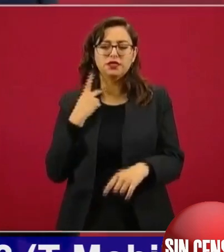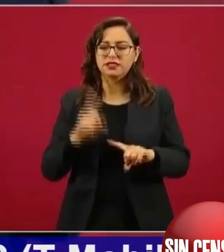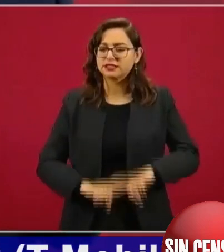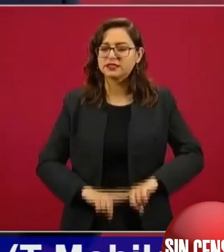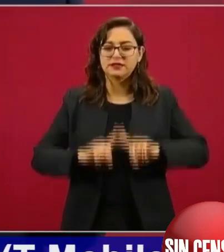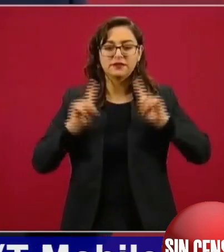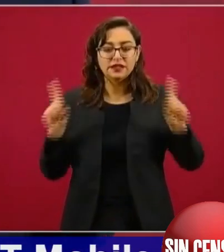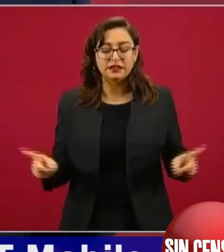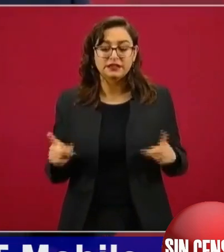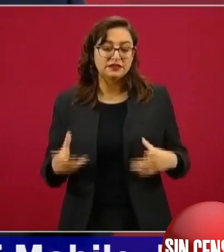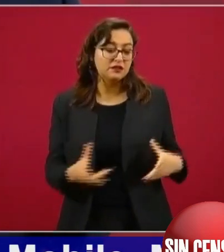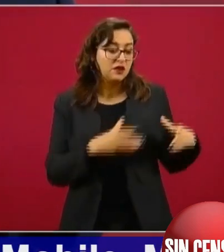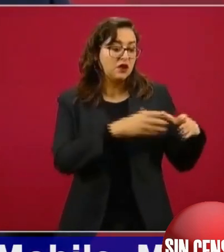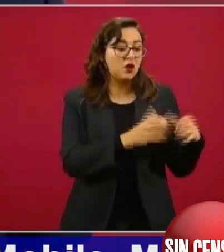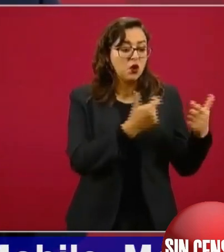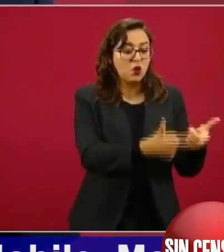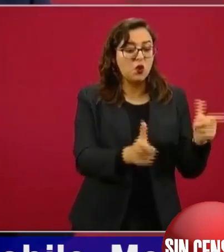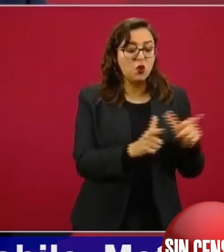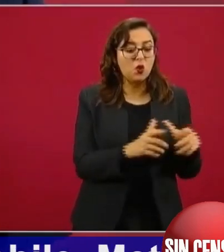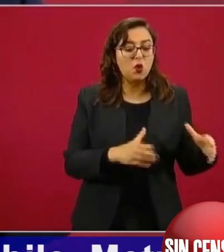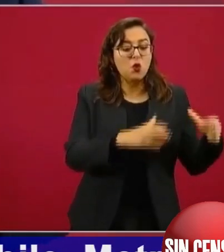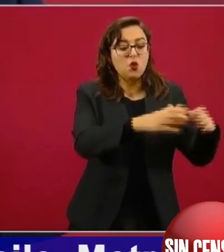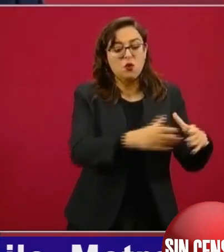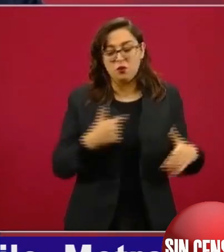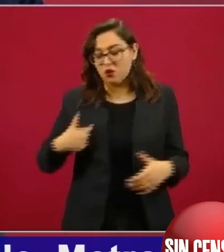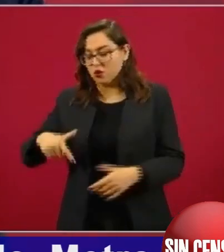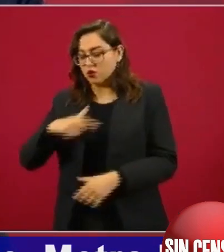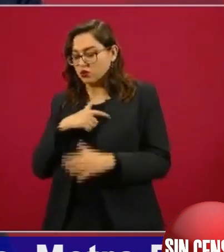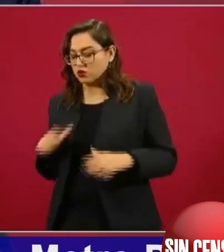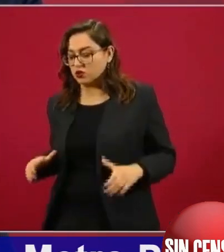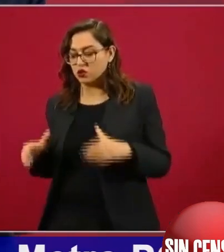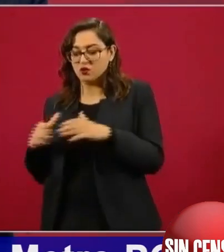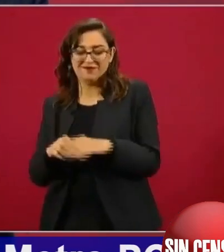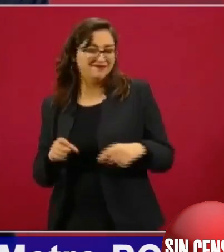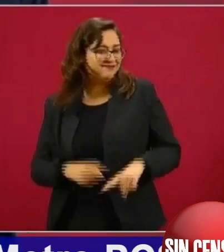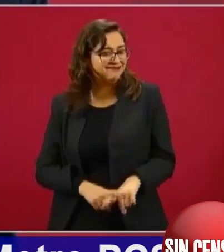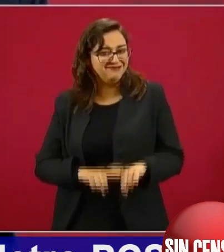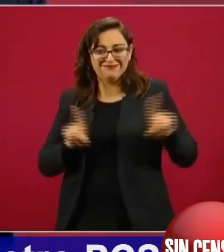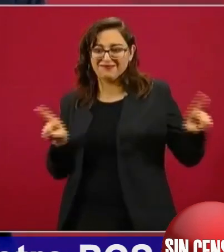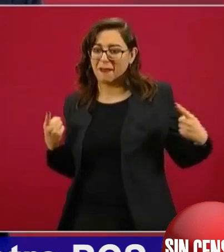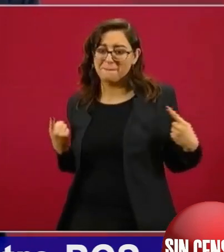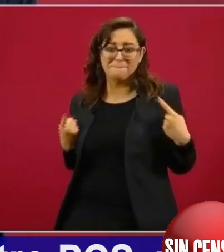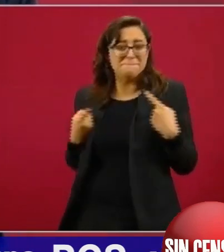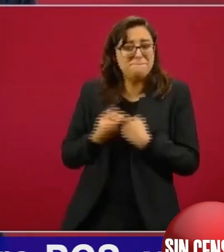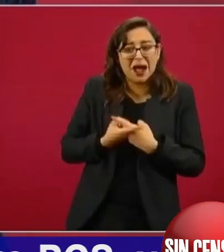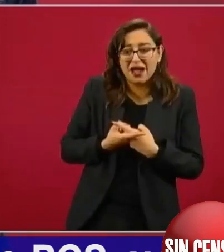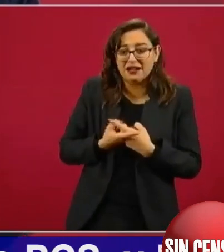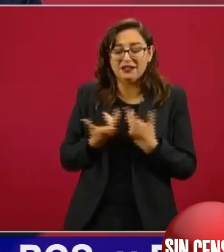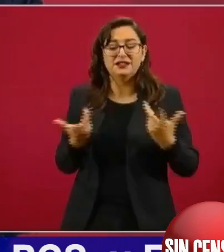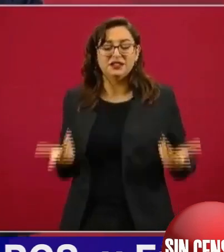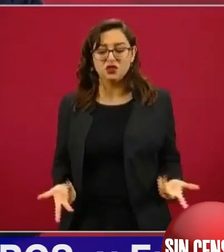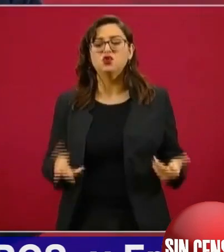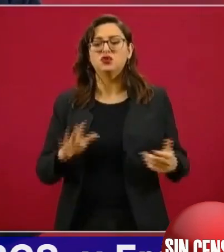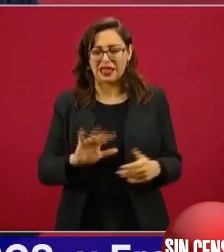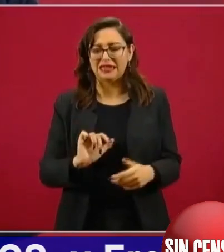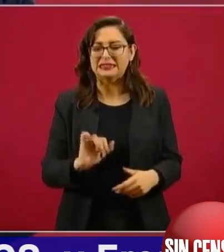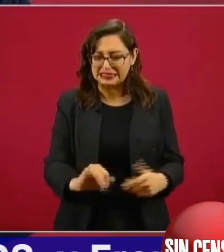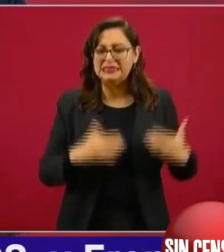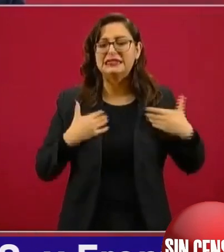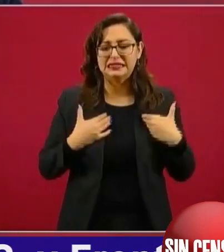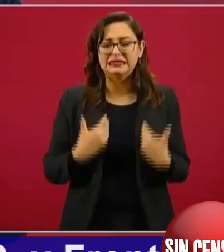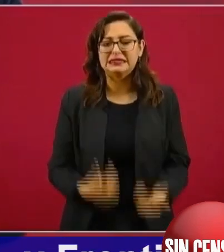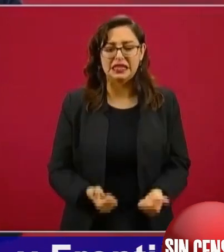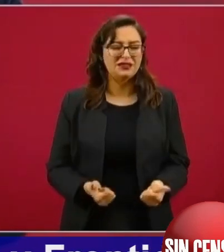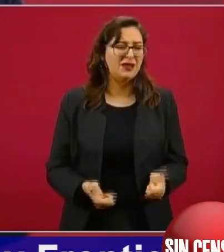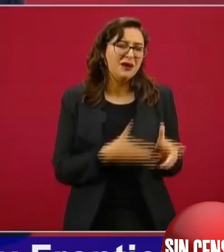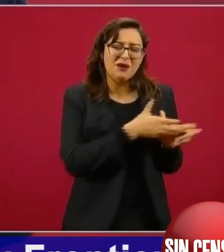distintos y contrapuestos. Entonces yo entiendo cómo predominó tanto, se impuso tanto el